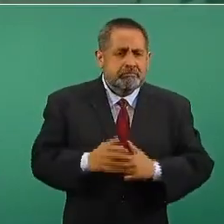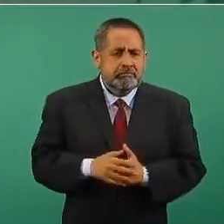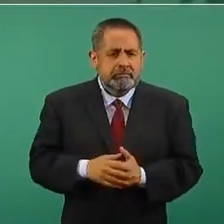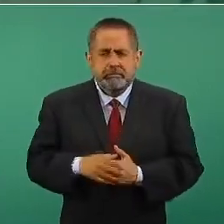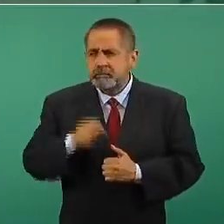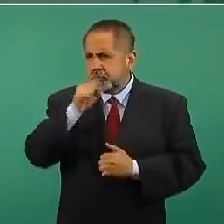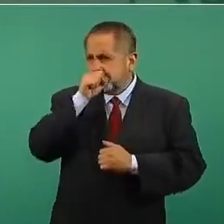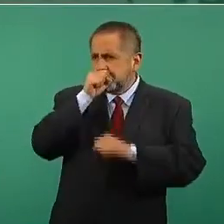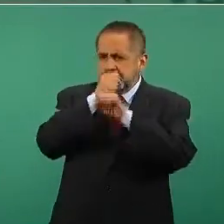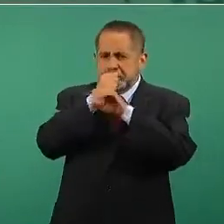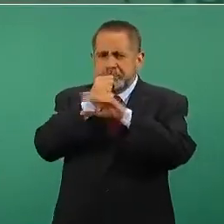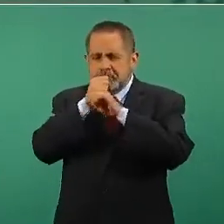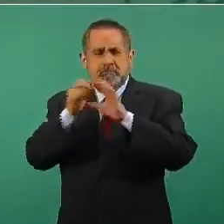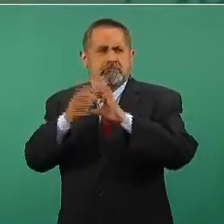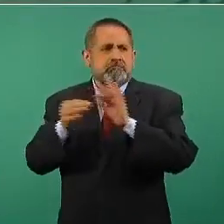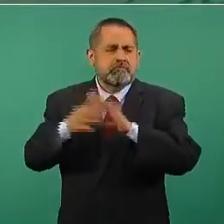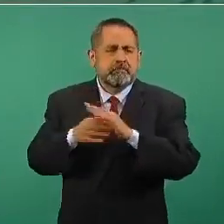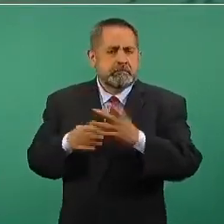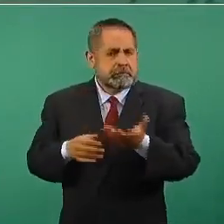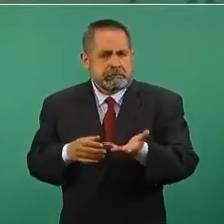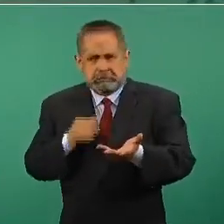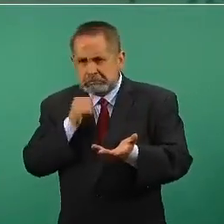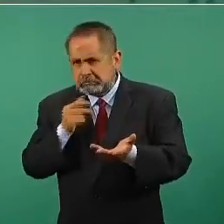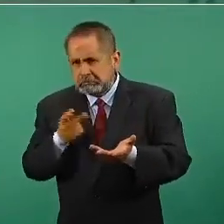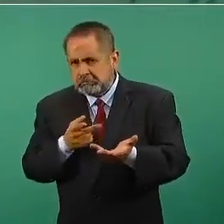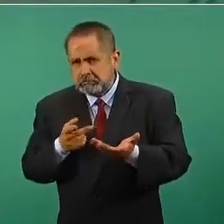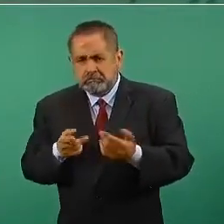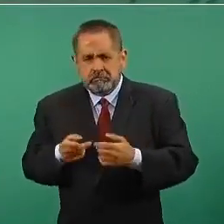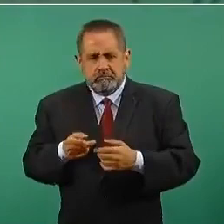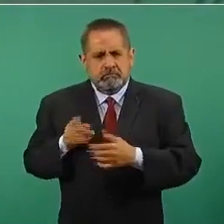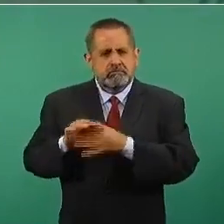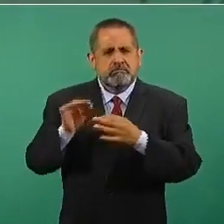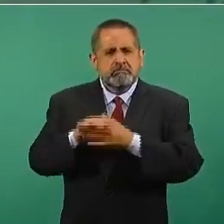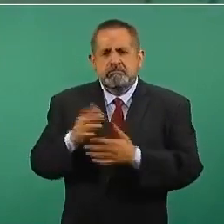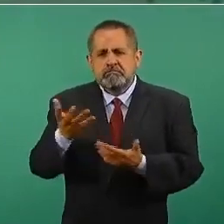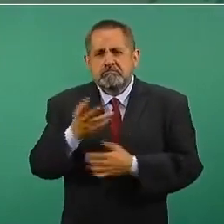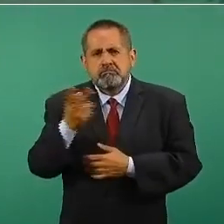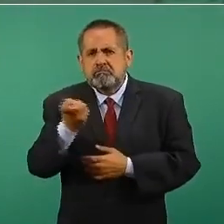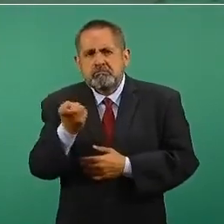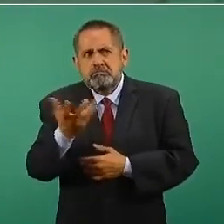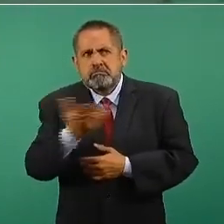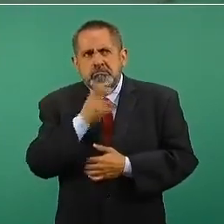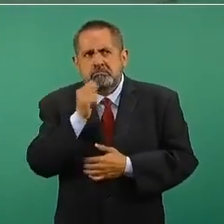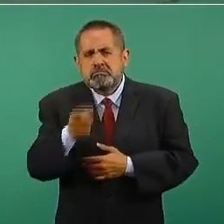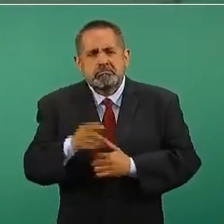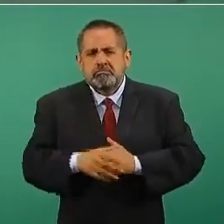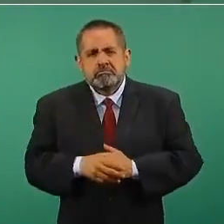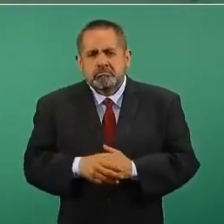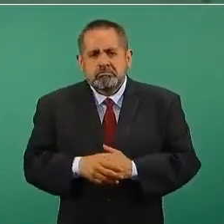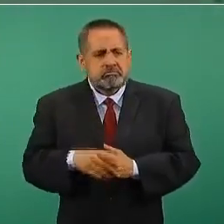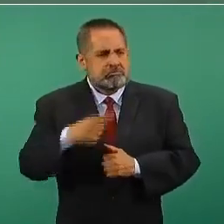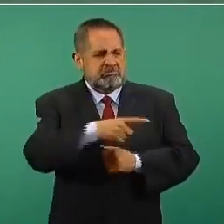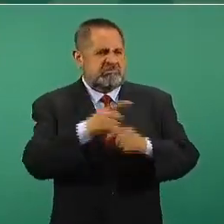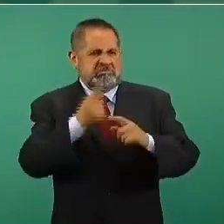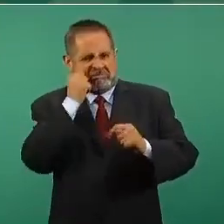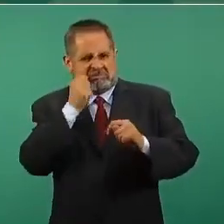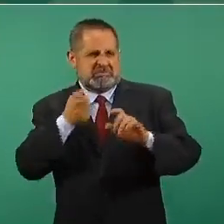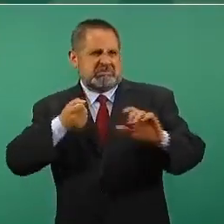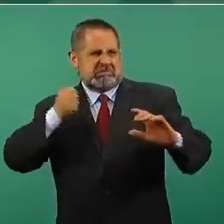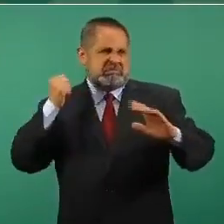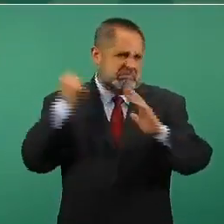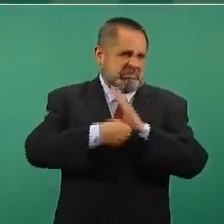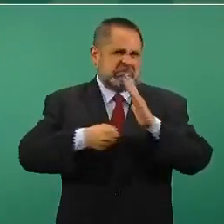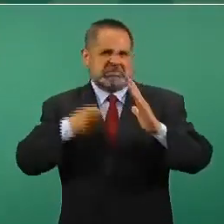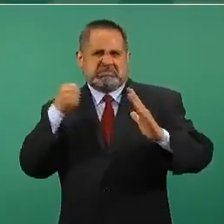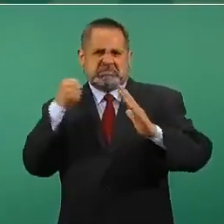que no se permitan los crímenes a las mujeres. No. Era martillo